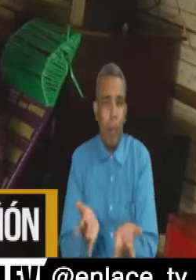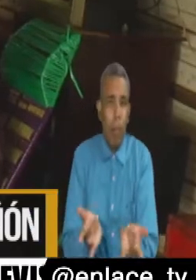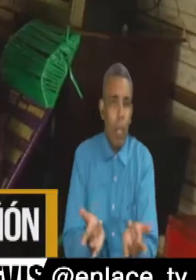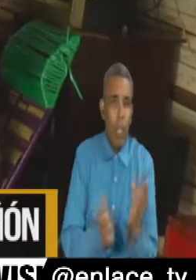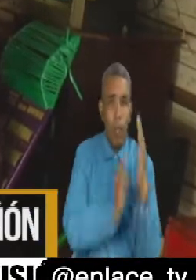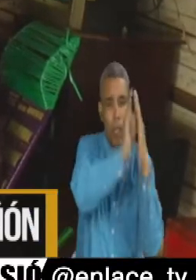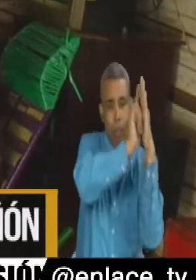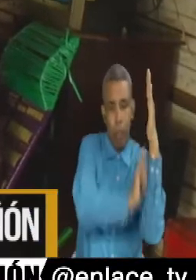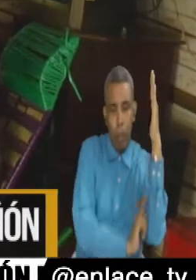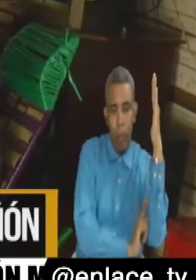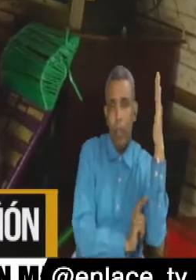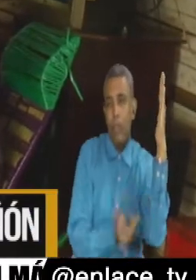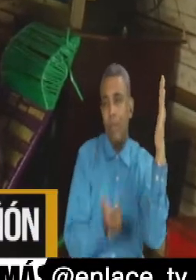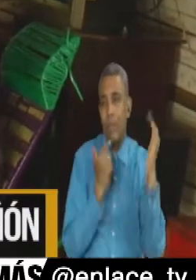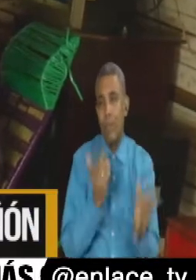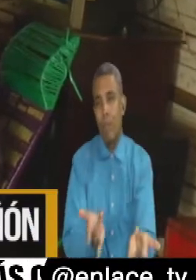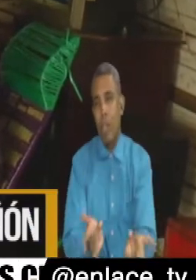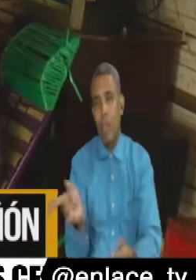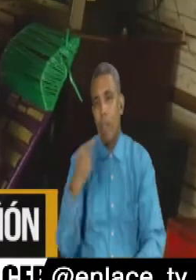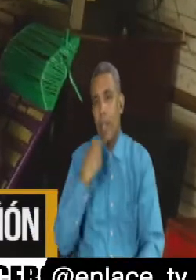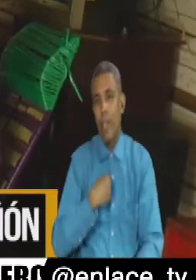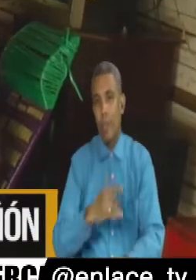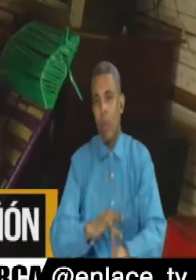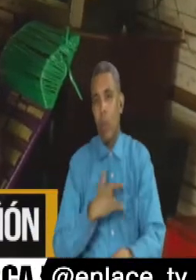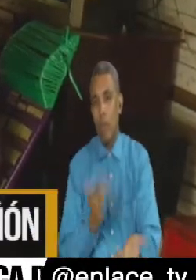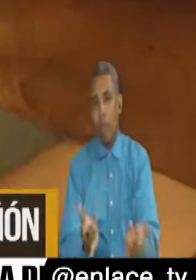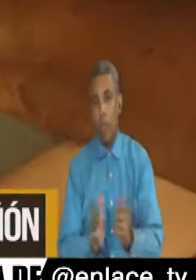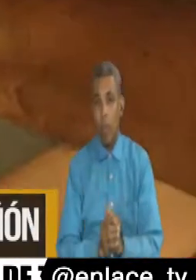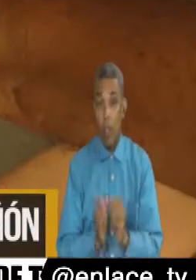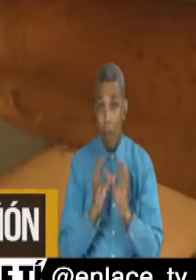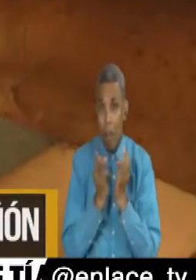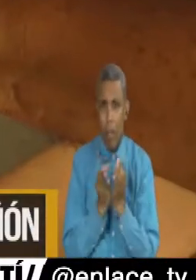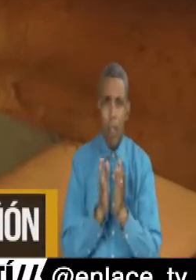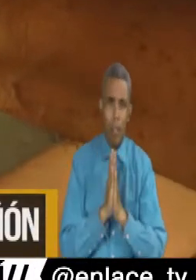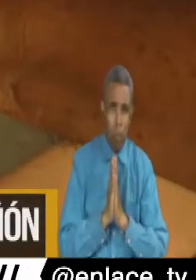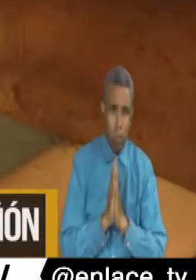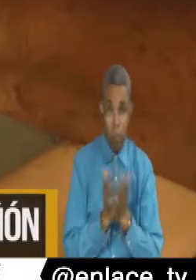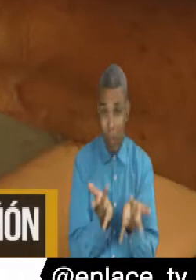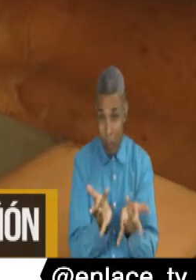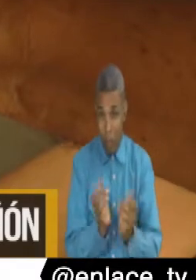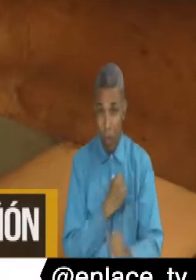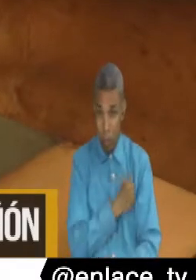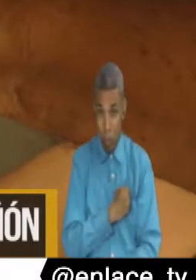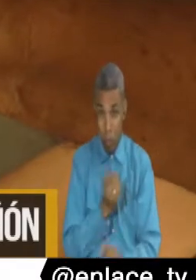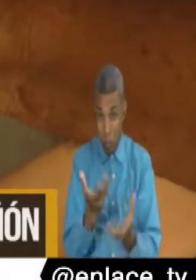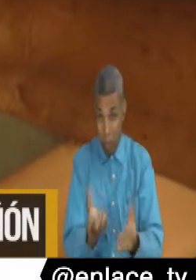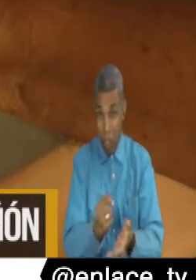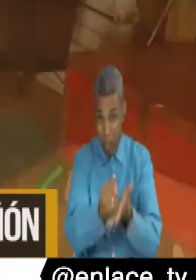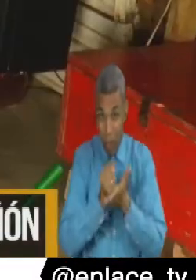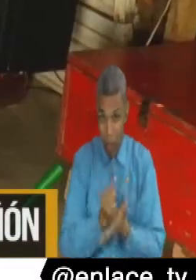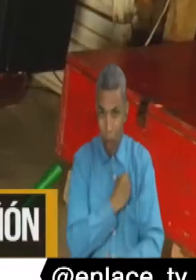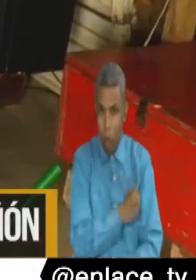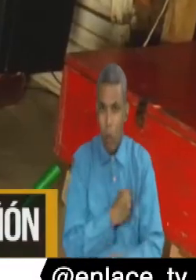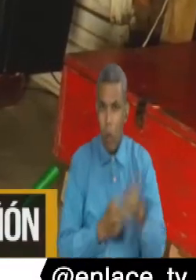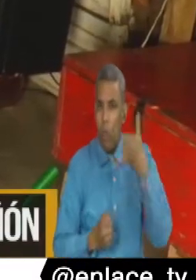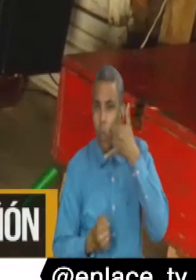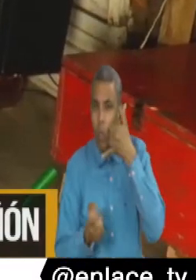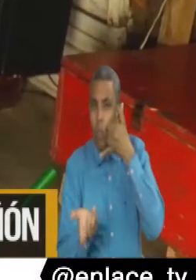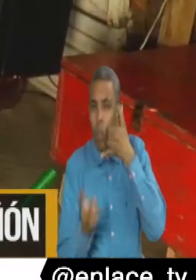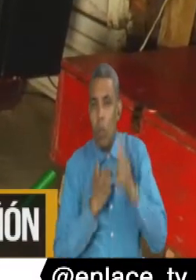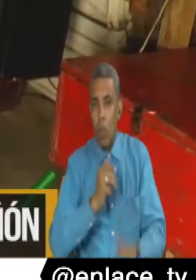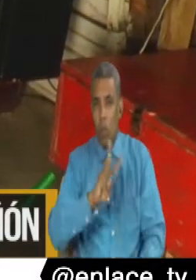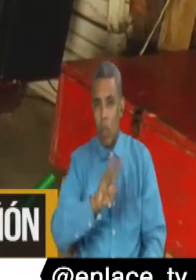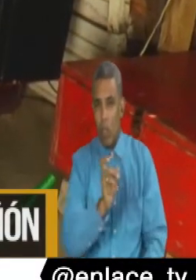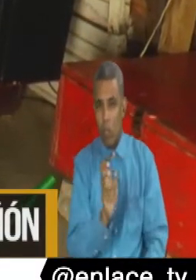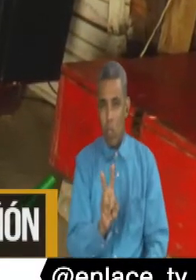buenos corazones de la comunidad barranqueña para poder viajar y empezar con el tratamiento. Si usted quiere ayudar, puede comunicarse a los teléfonos